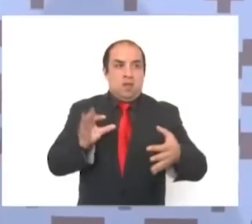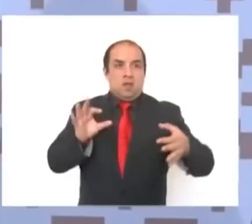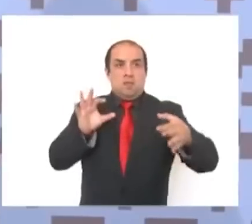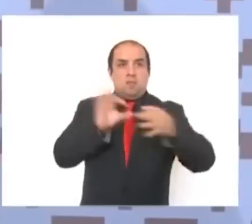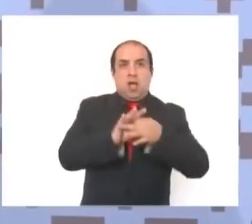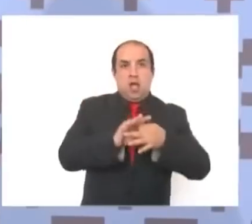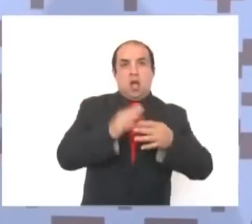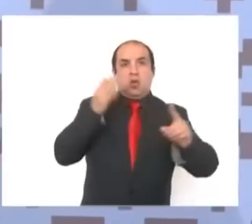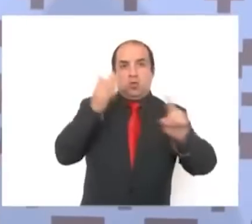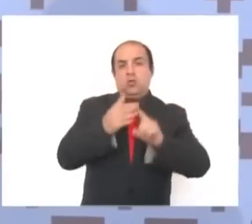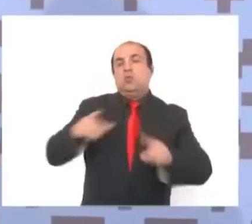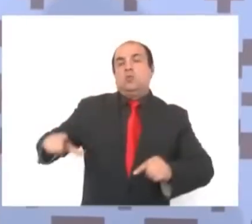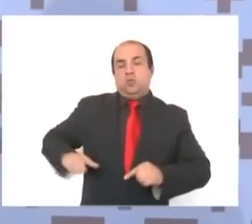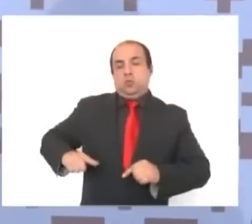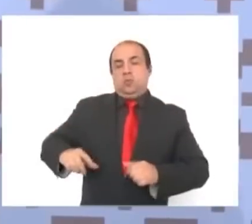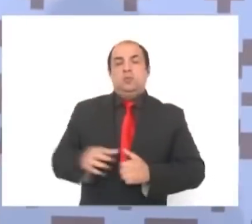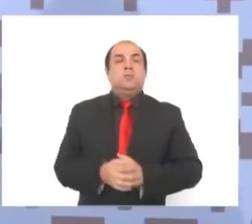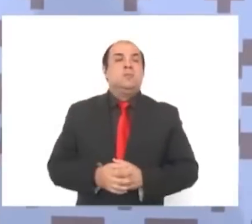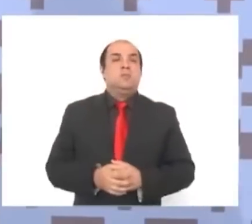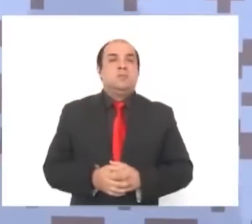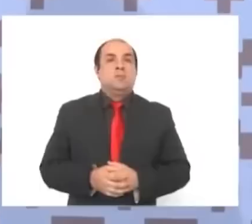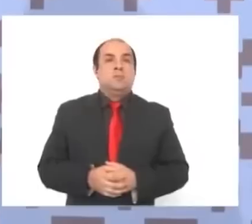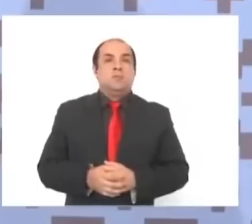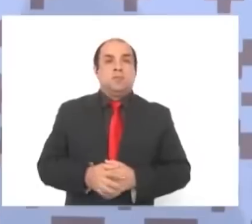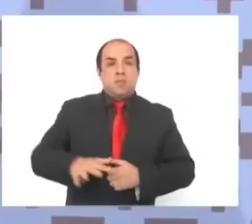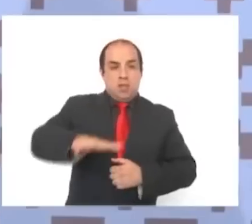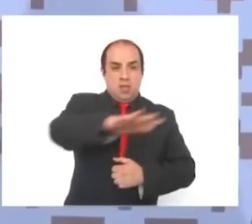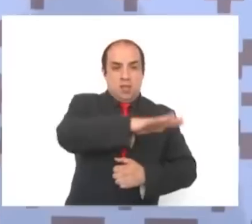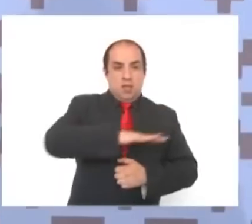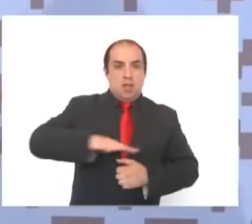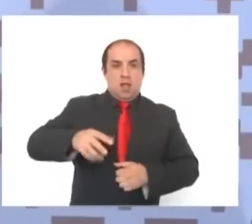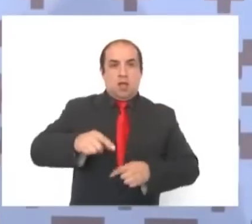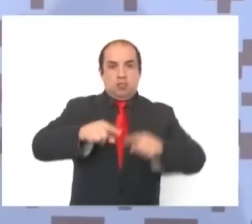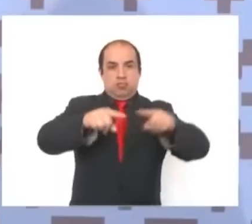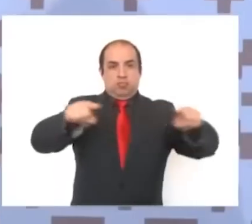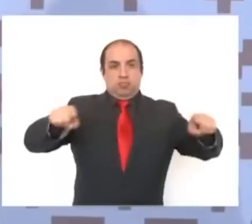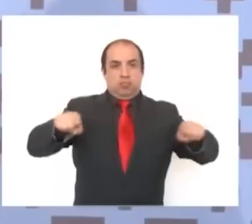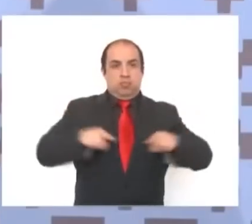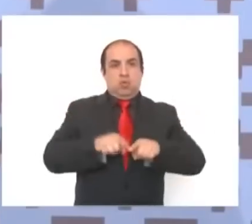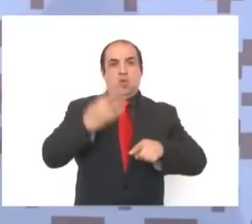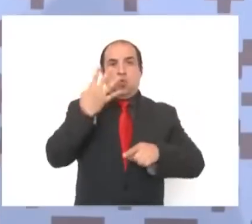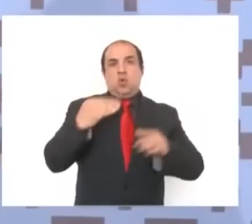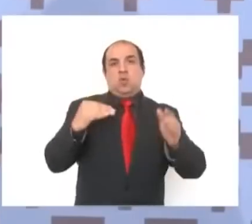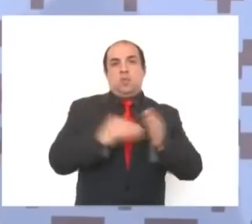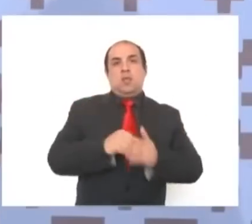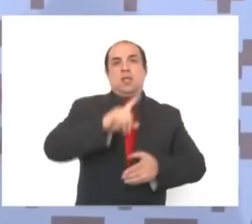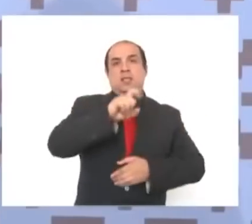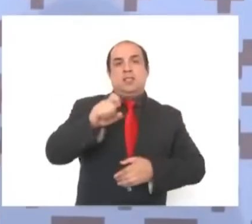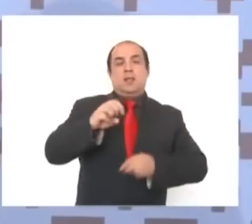con la visión de gobierno. La superficie de terreno son 4,100 metros cuadrados.